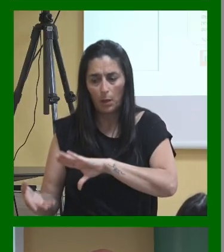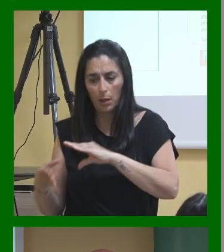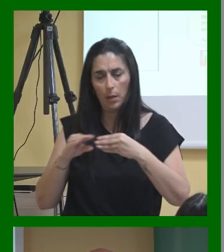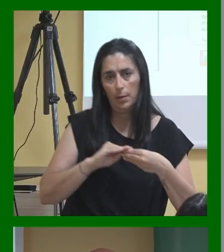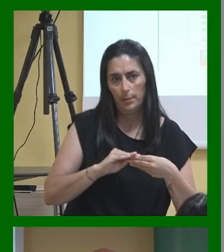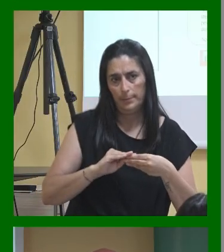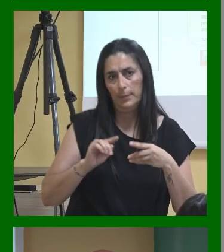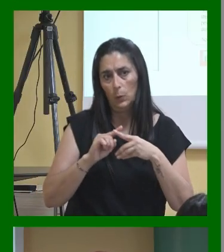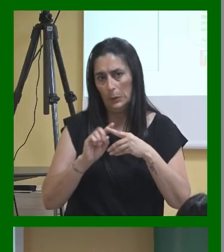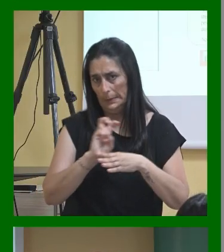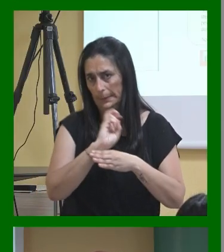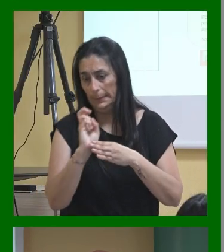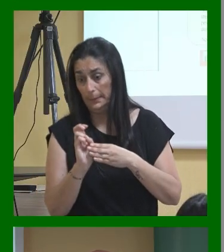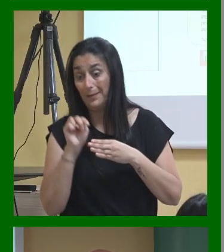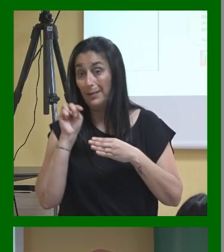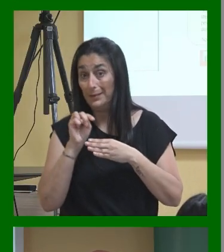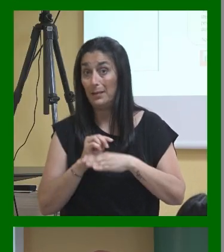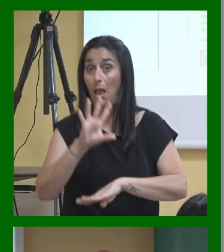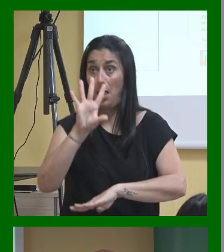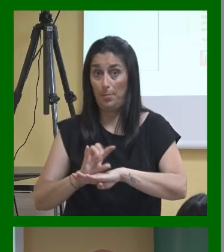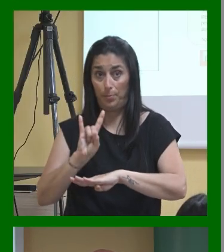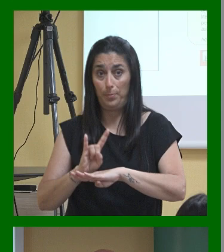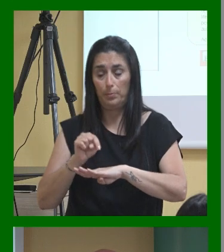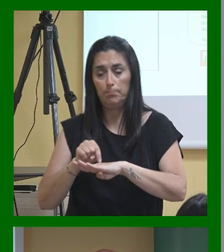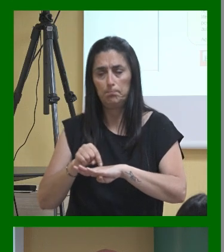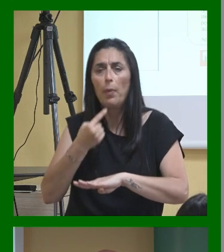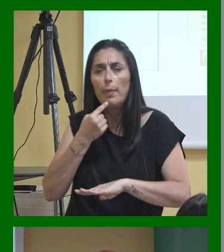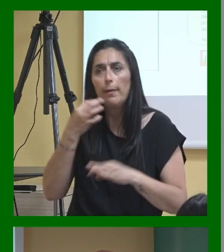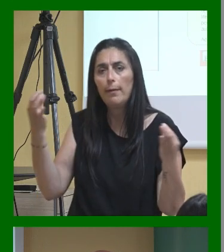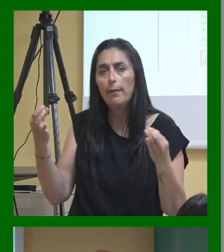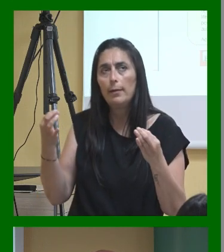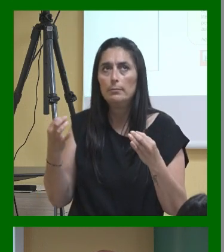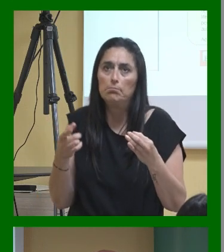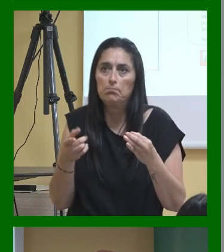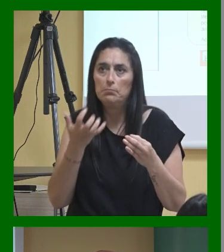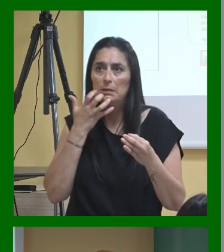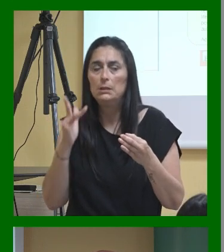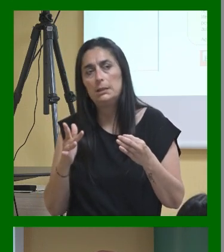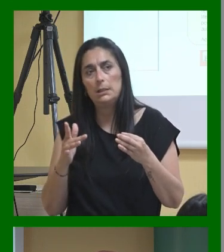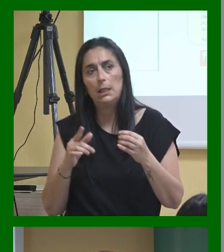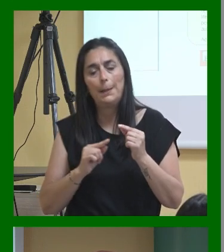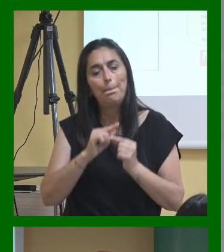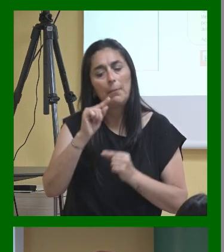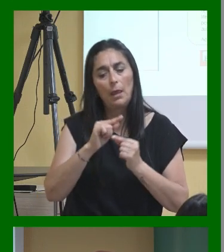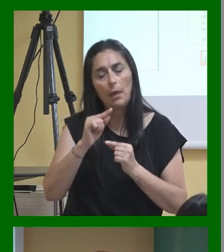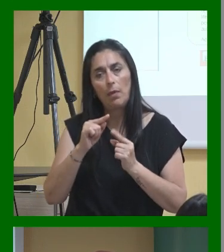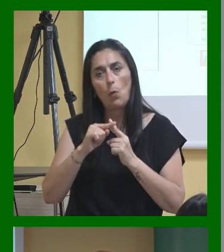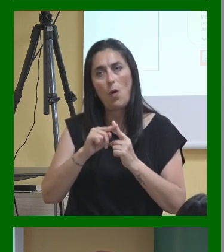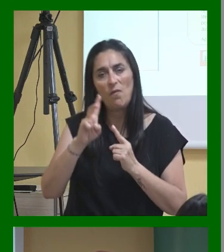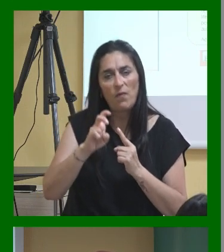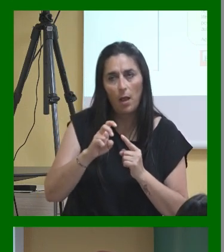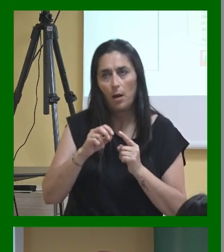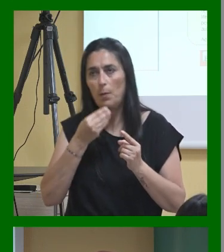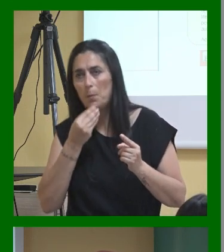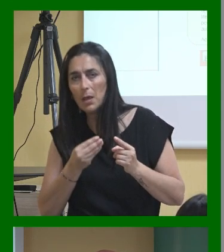y el ProCollit. Ahí os van a decir, si queréis buscar qué instrumentos de medida son más válidos, más fiables en